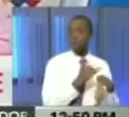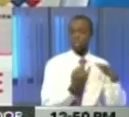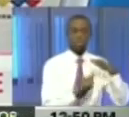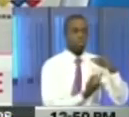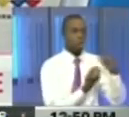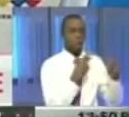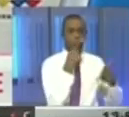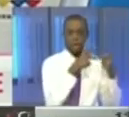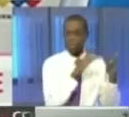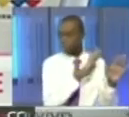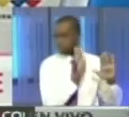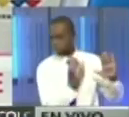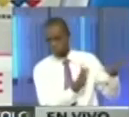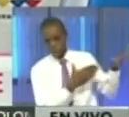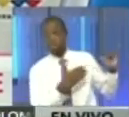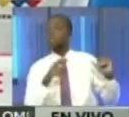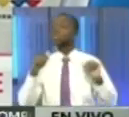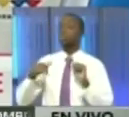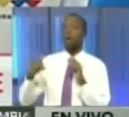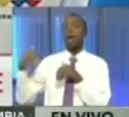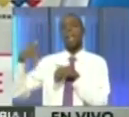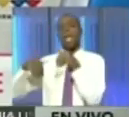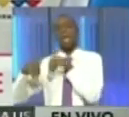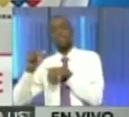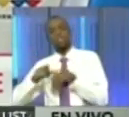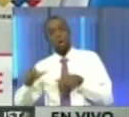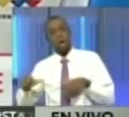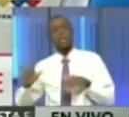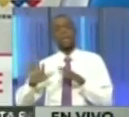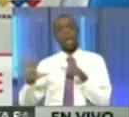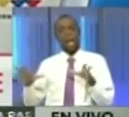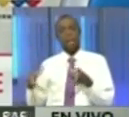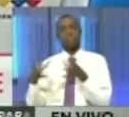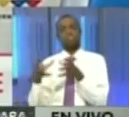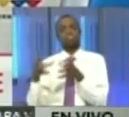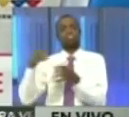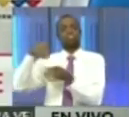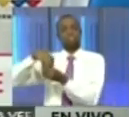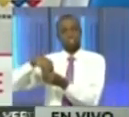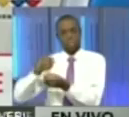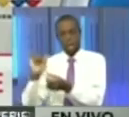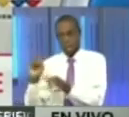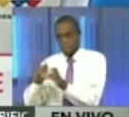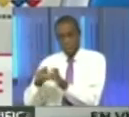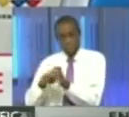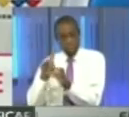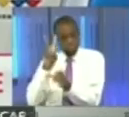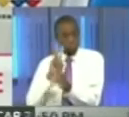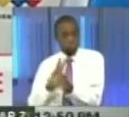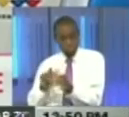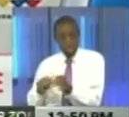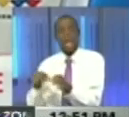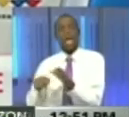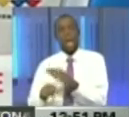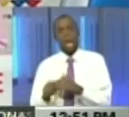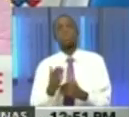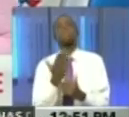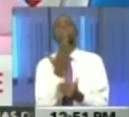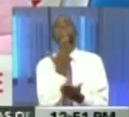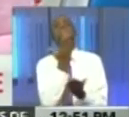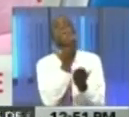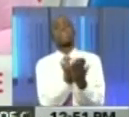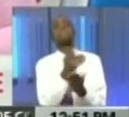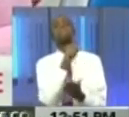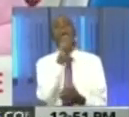y los electores inscritos en la correspondiente circunscripción podrá solicitar la convocatoria de un referendo